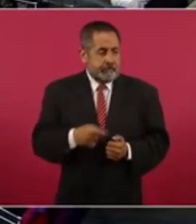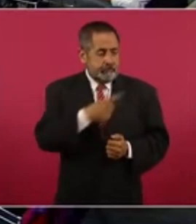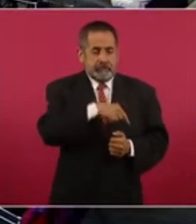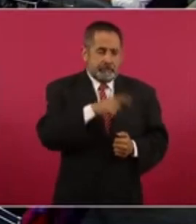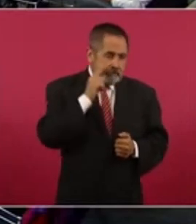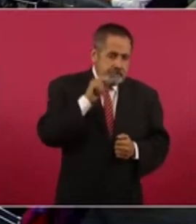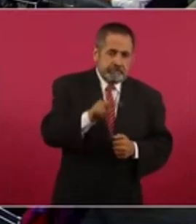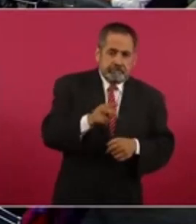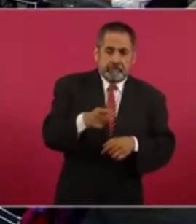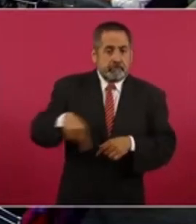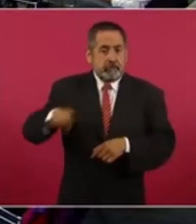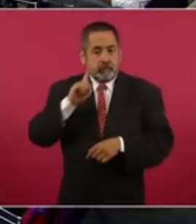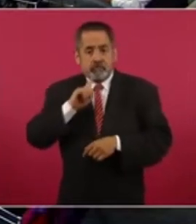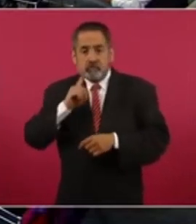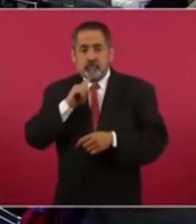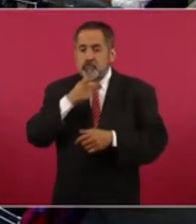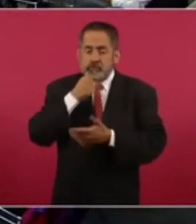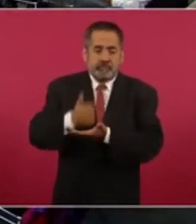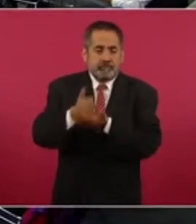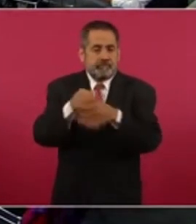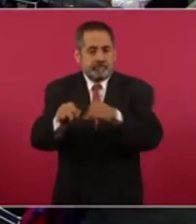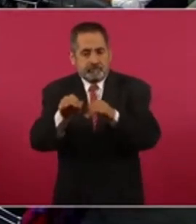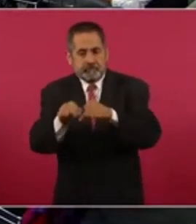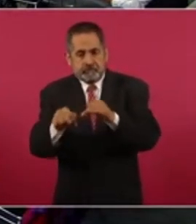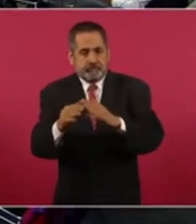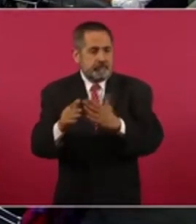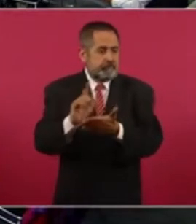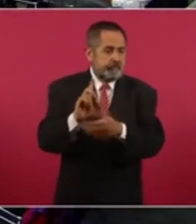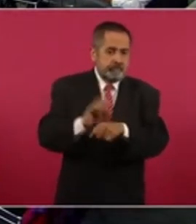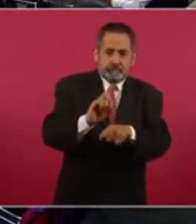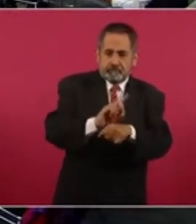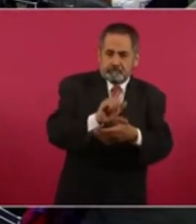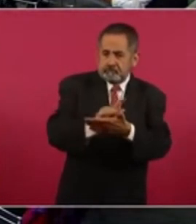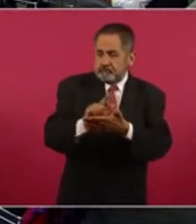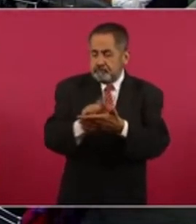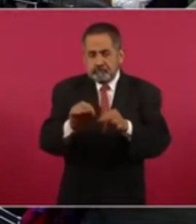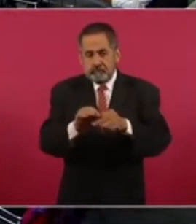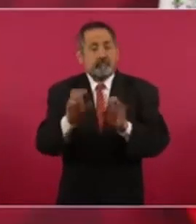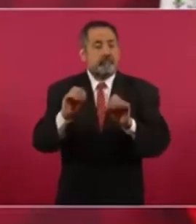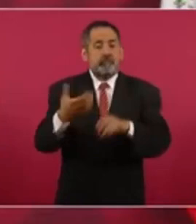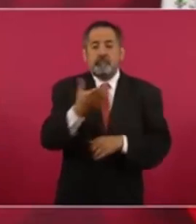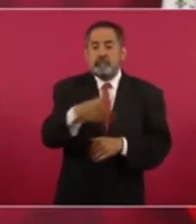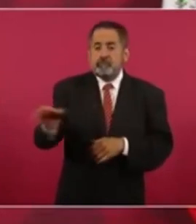trabajando día y noche en el campo